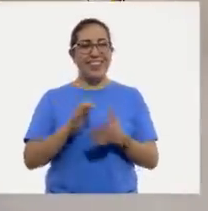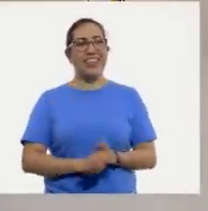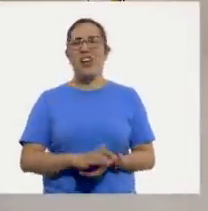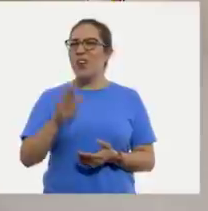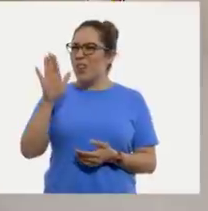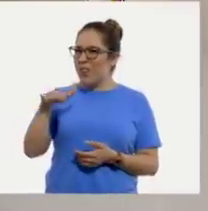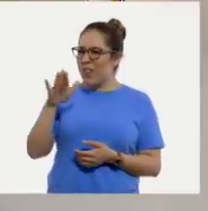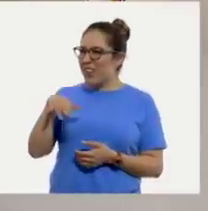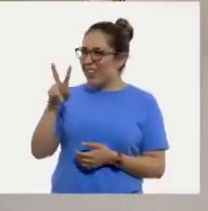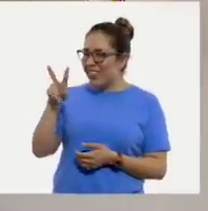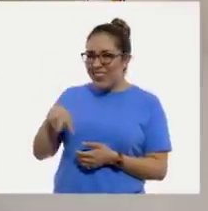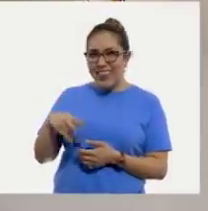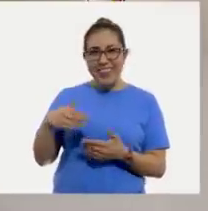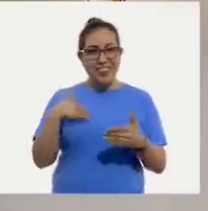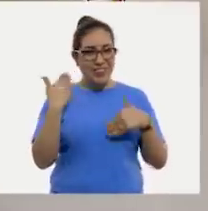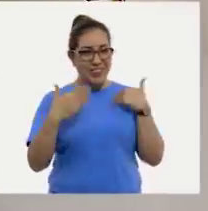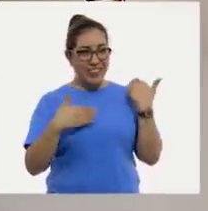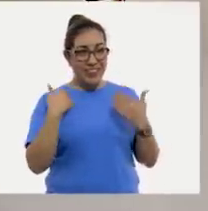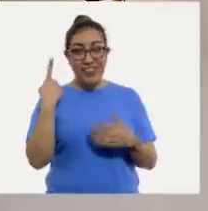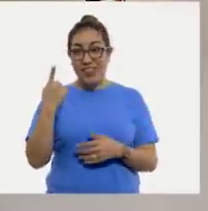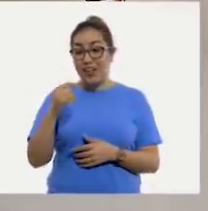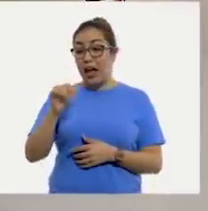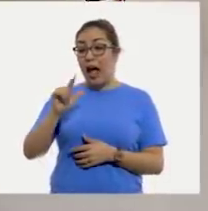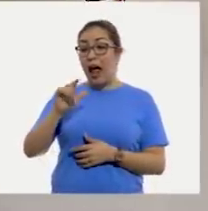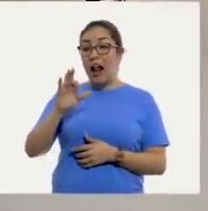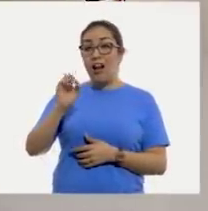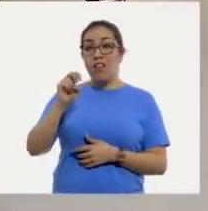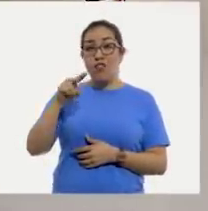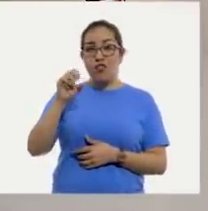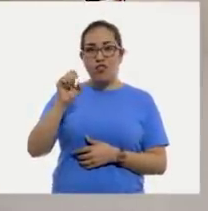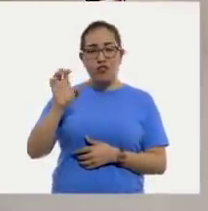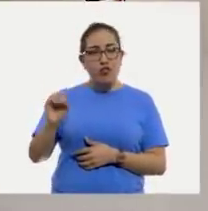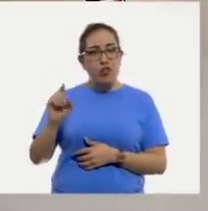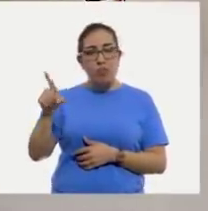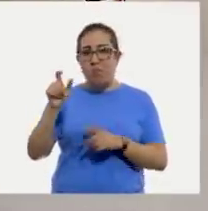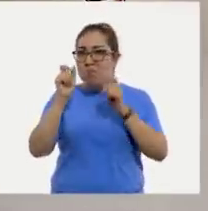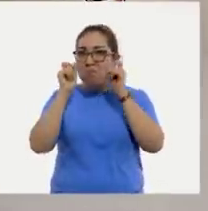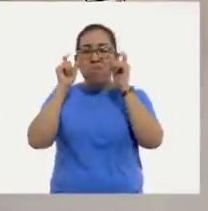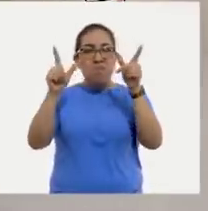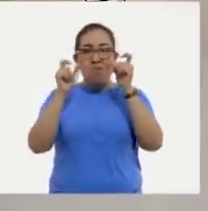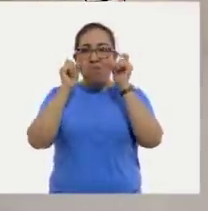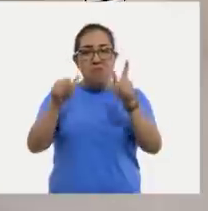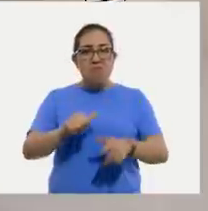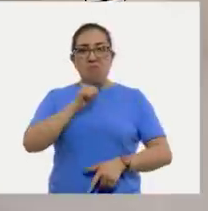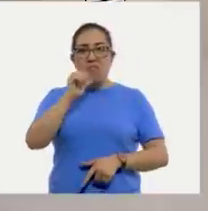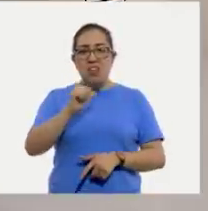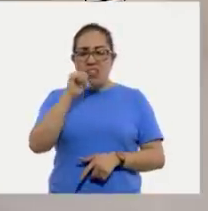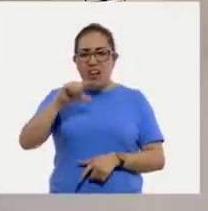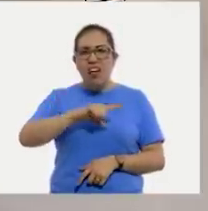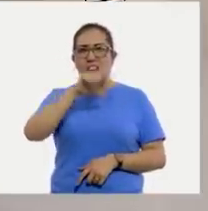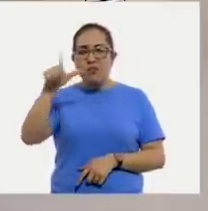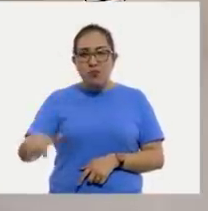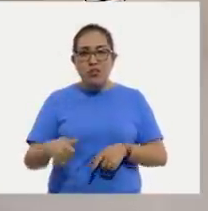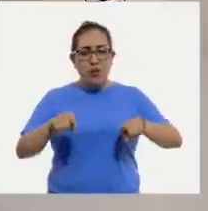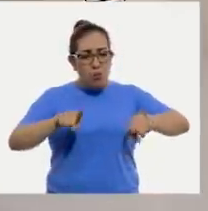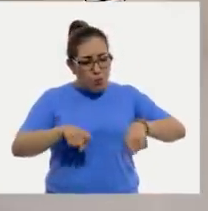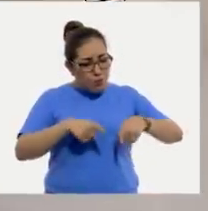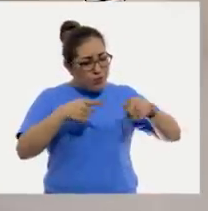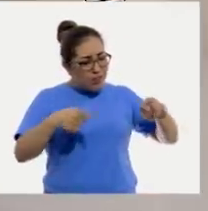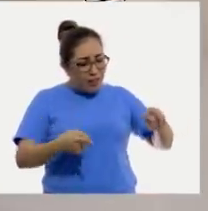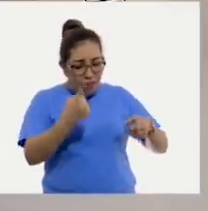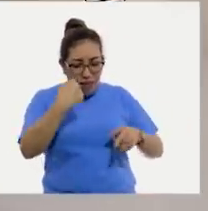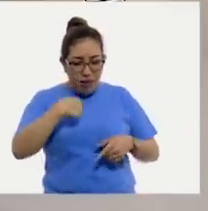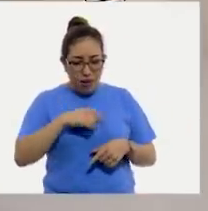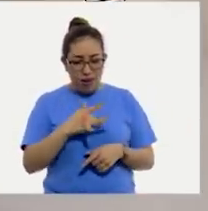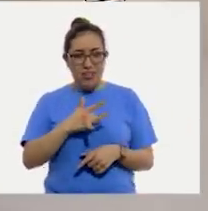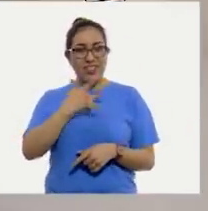Oye, hay que ver, ¿eh? Este Alfonso, no, pues es que no se despertaba con nada y al final, cómo la música le fue moviendo y cómo